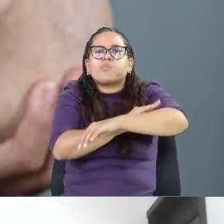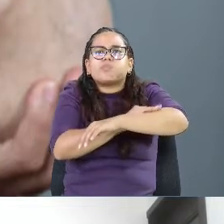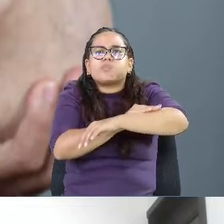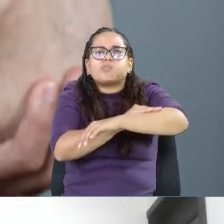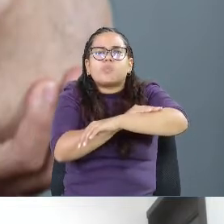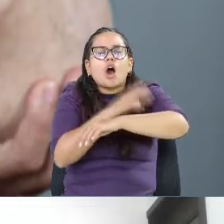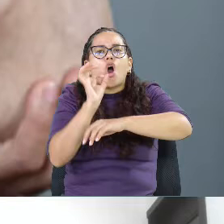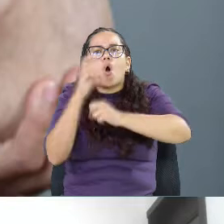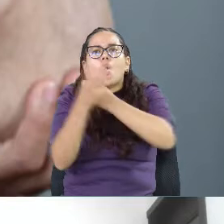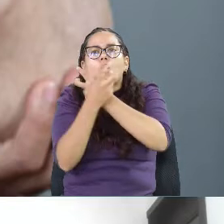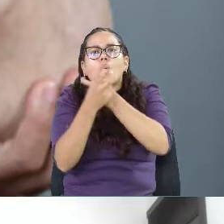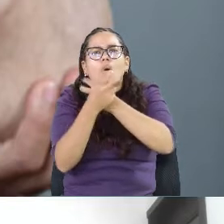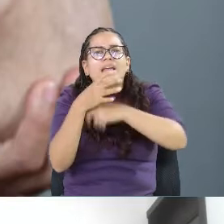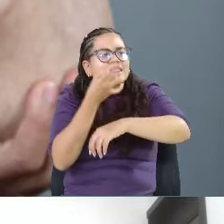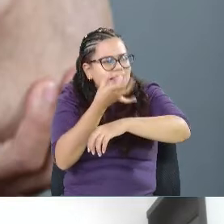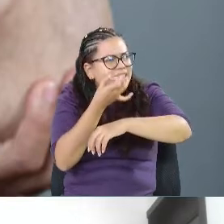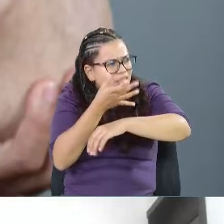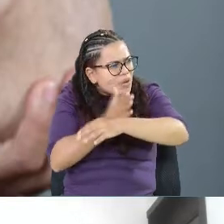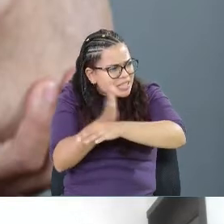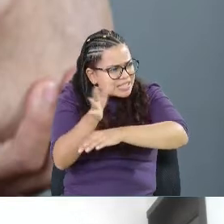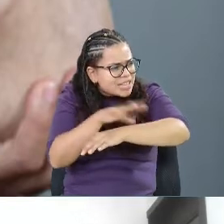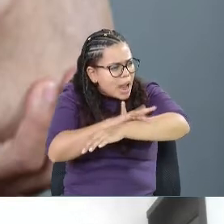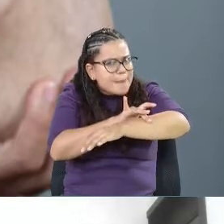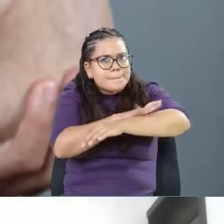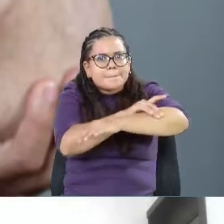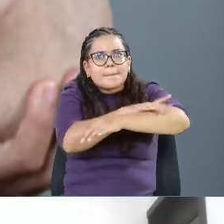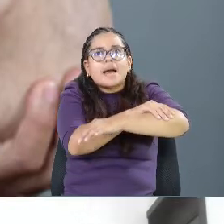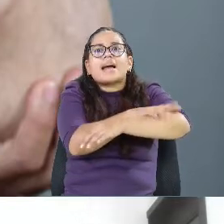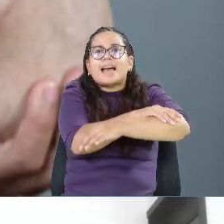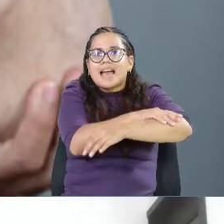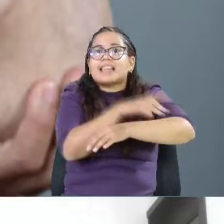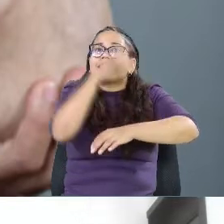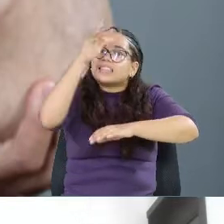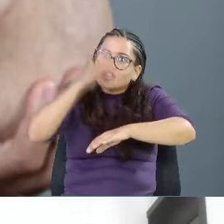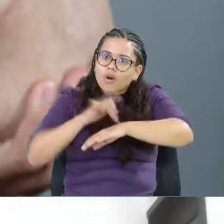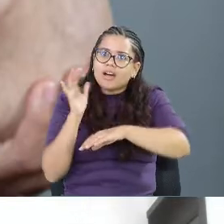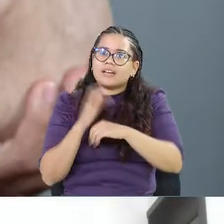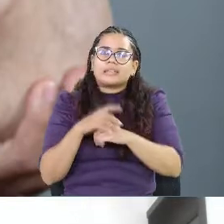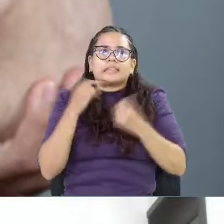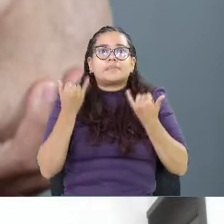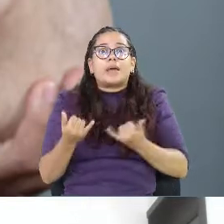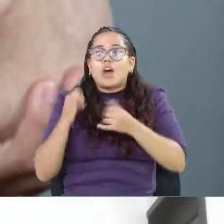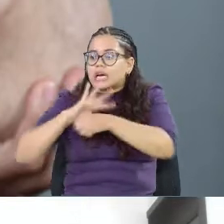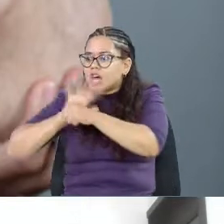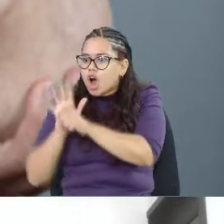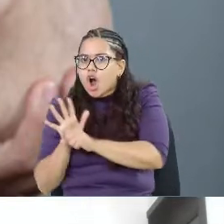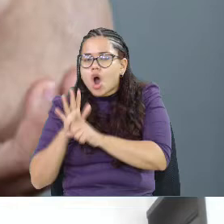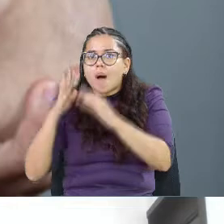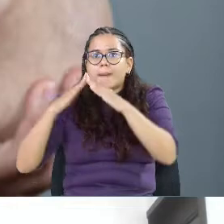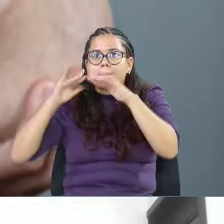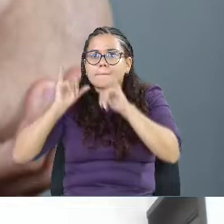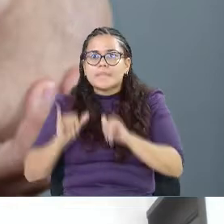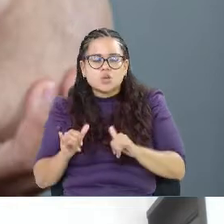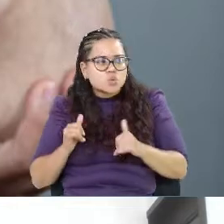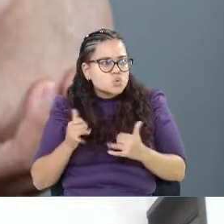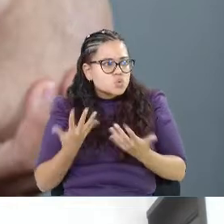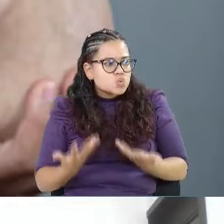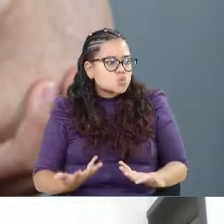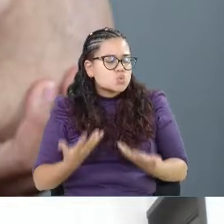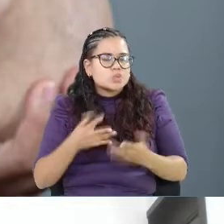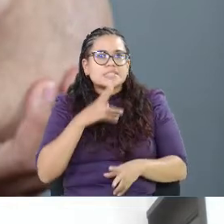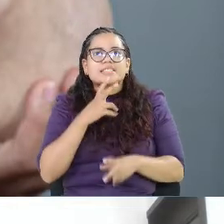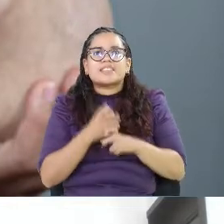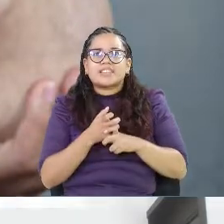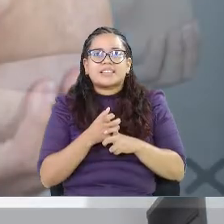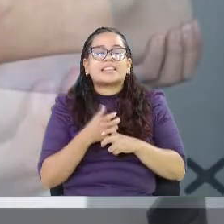sigue doliendo. Entonces, esto se volvió bastante problemático para esta área de la medicina y